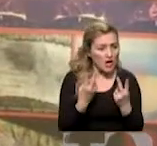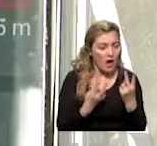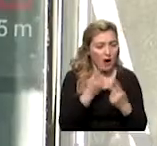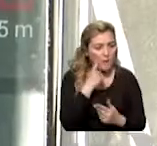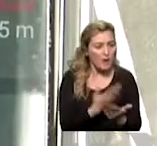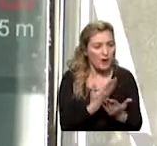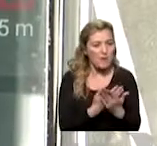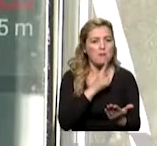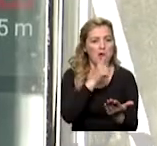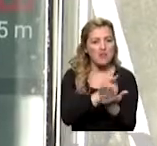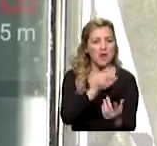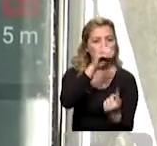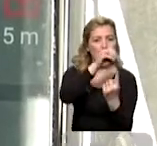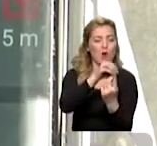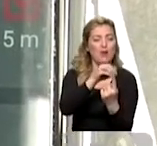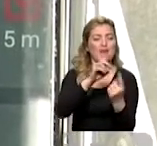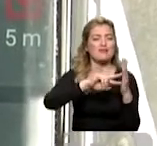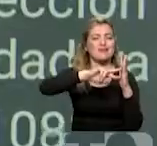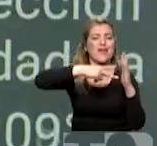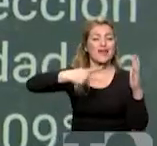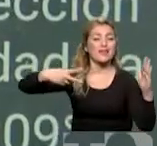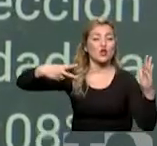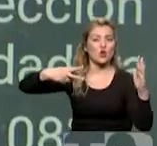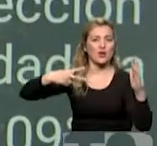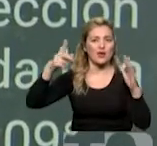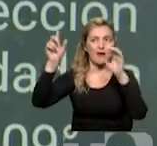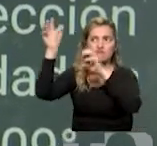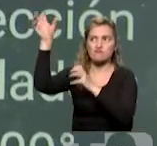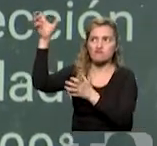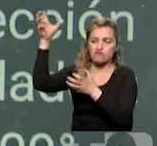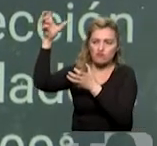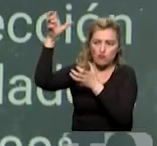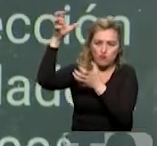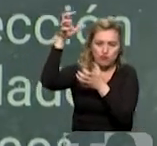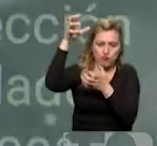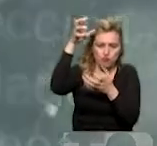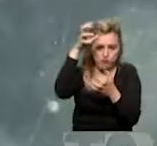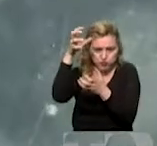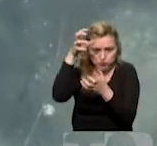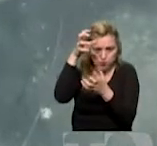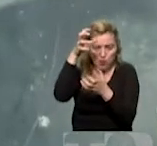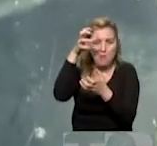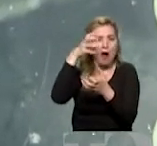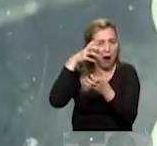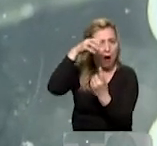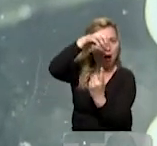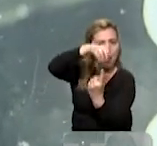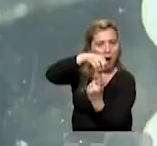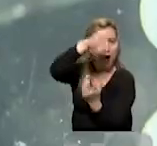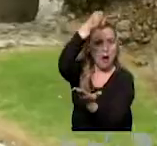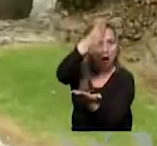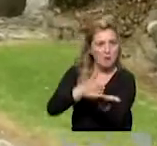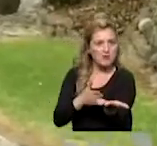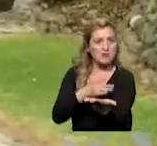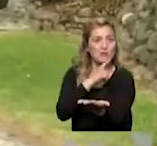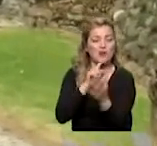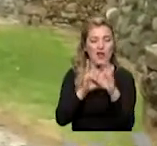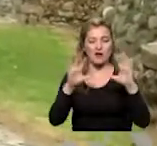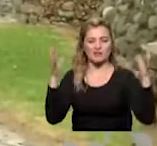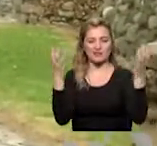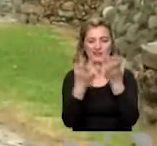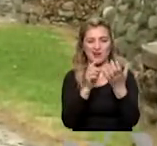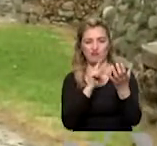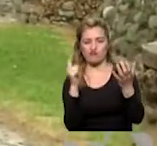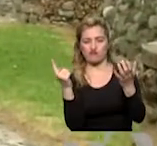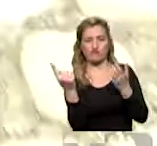comprobar, los guías se ayudan con tecnología satelital que muestra el posicionamiento exacto en la latitud cero. Este monumento sí fue